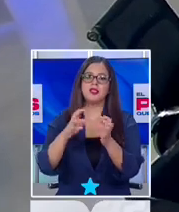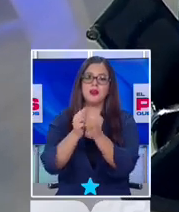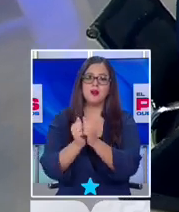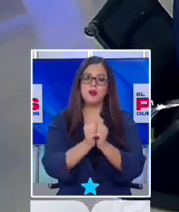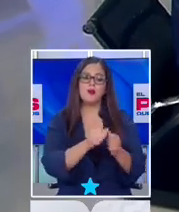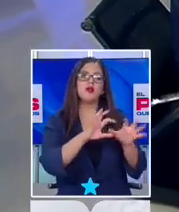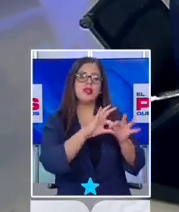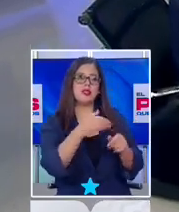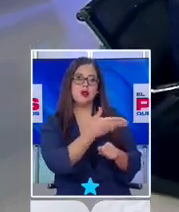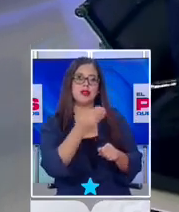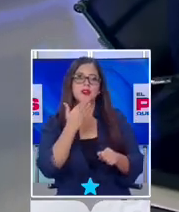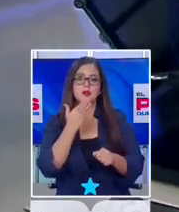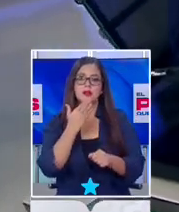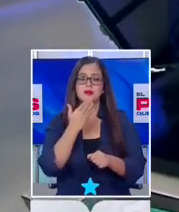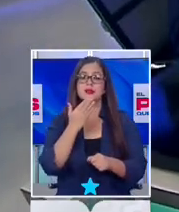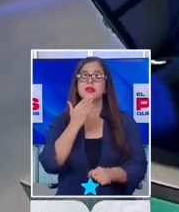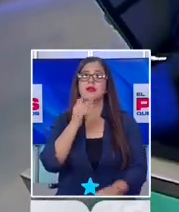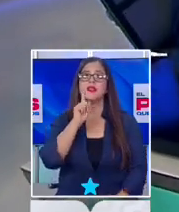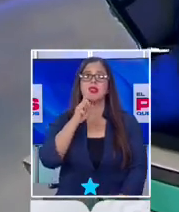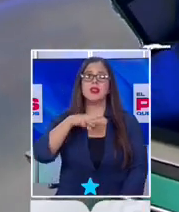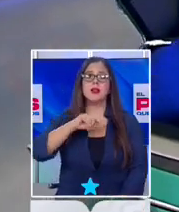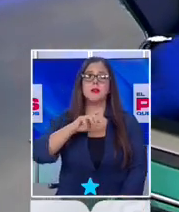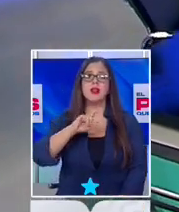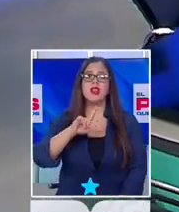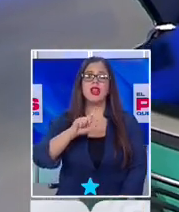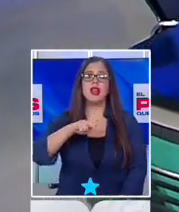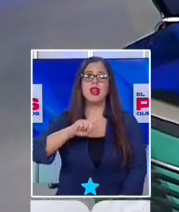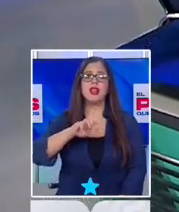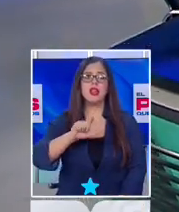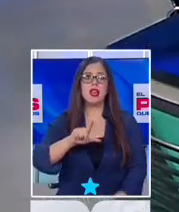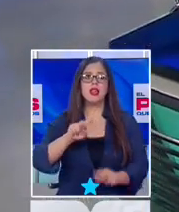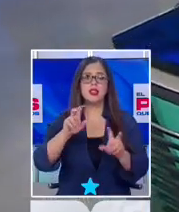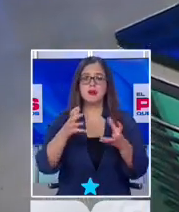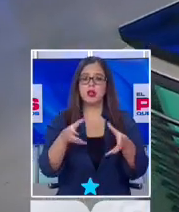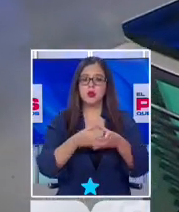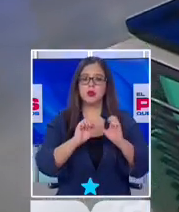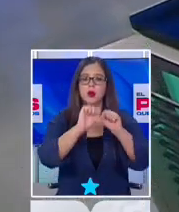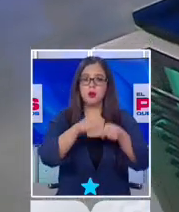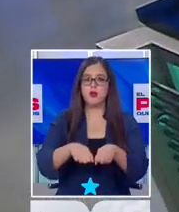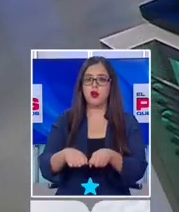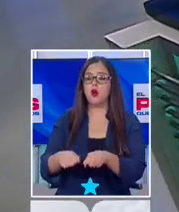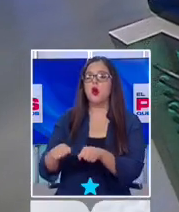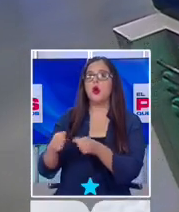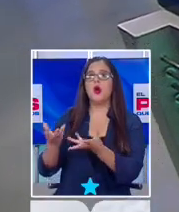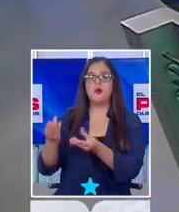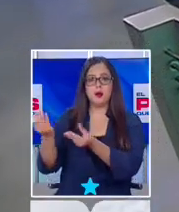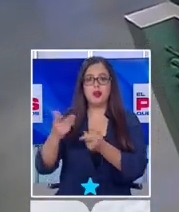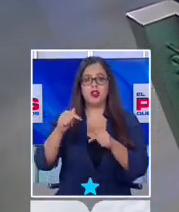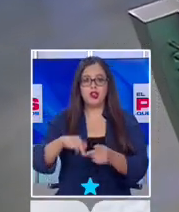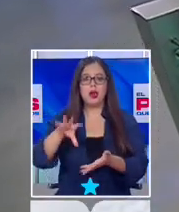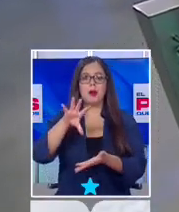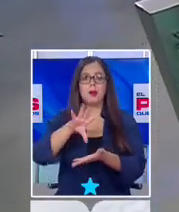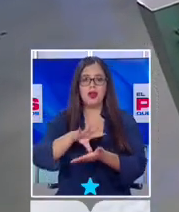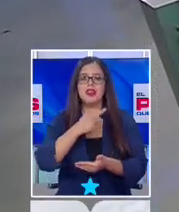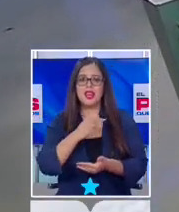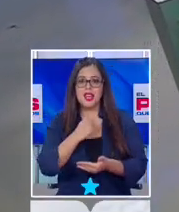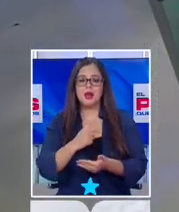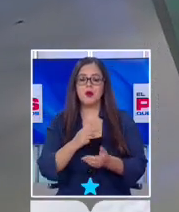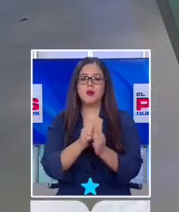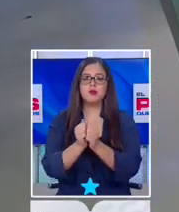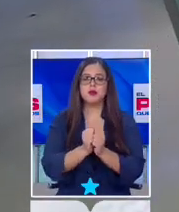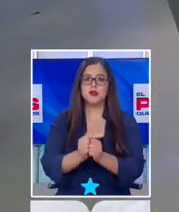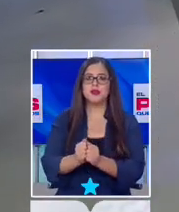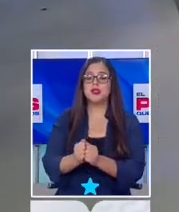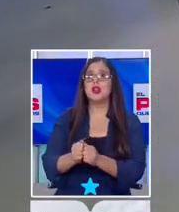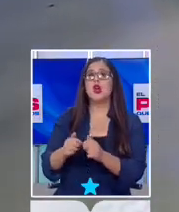también miguel ángel voto del colectivo de la prueba miguel ángel bienvenido al país que queremos gracias también por acompañarme muchas gracias y